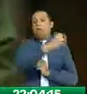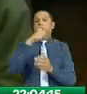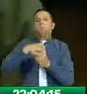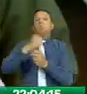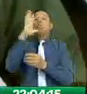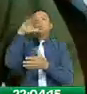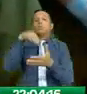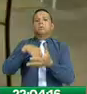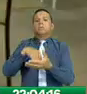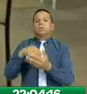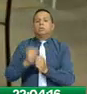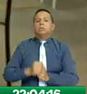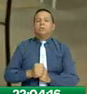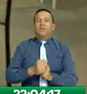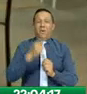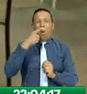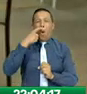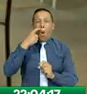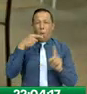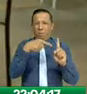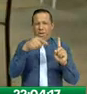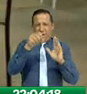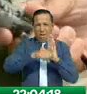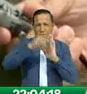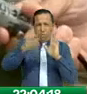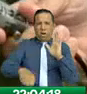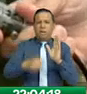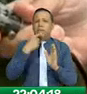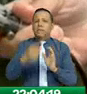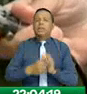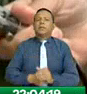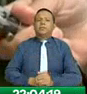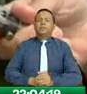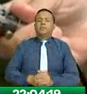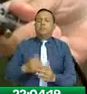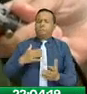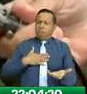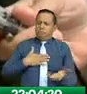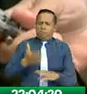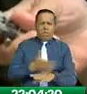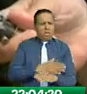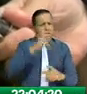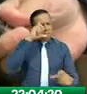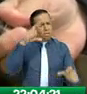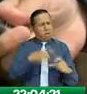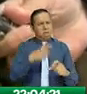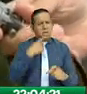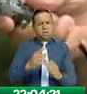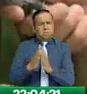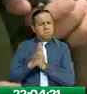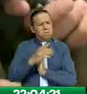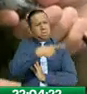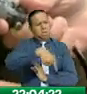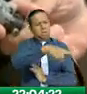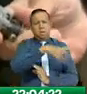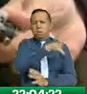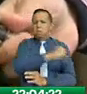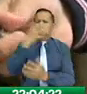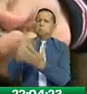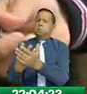es abogado de uno de los procesados. La fiscalía solicitó la prisión preventiva de los procesados,